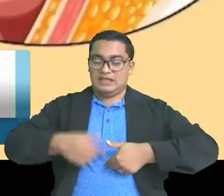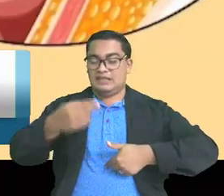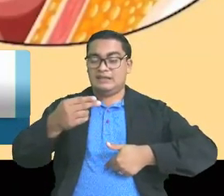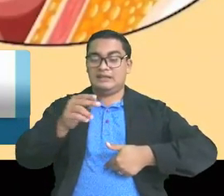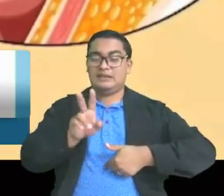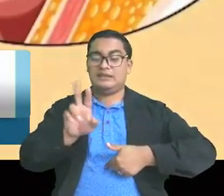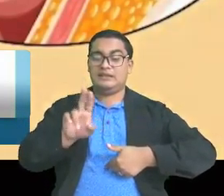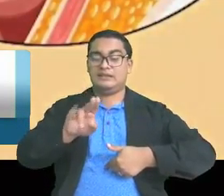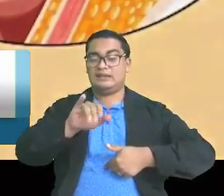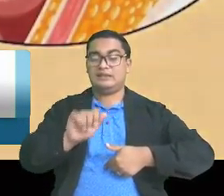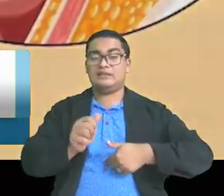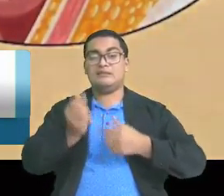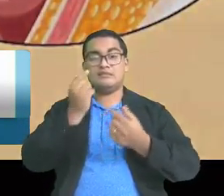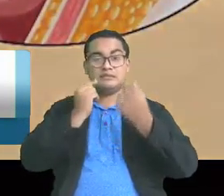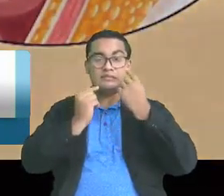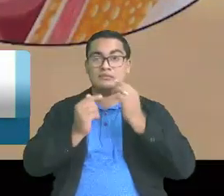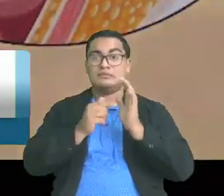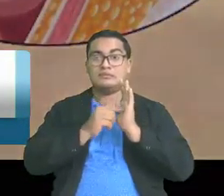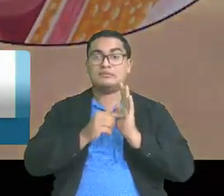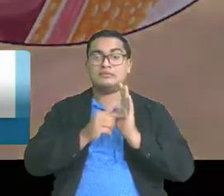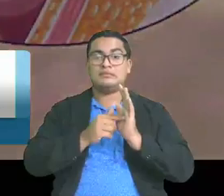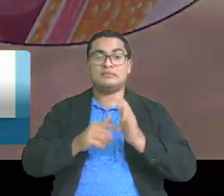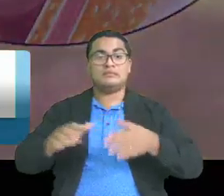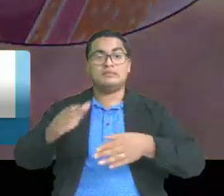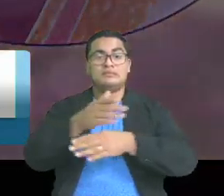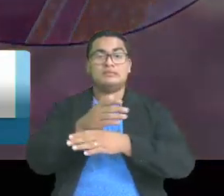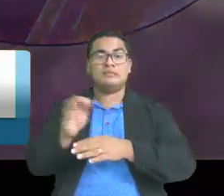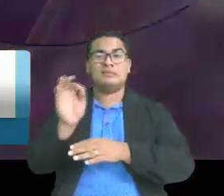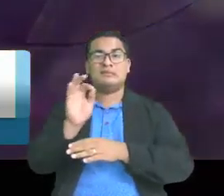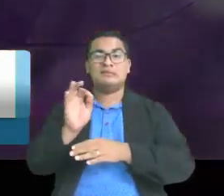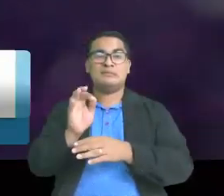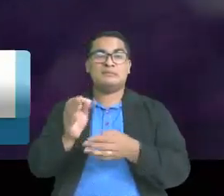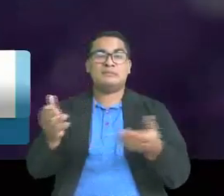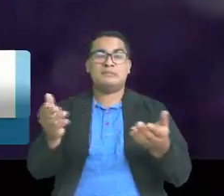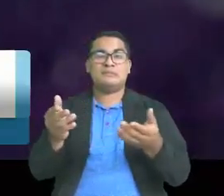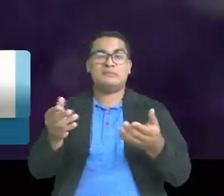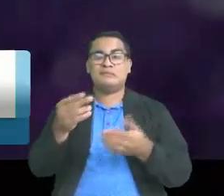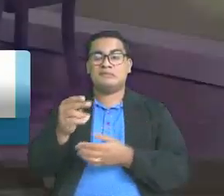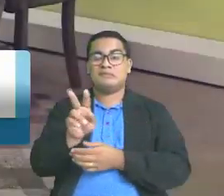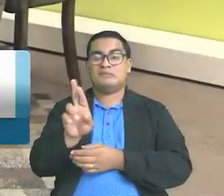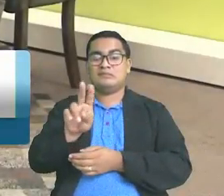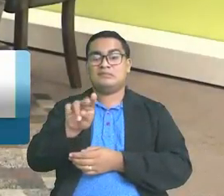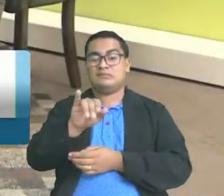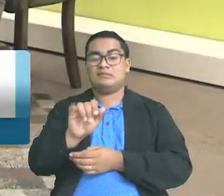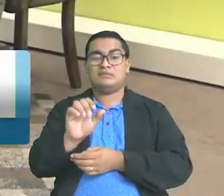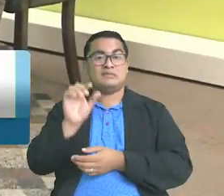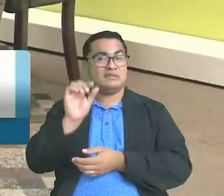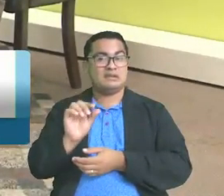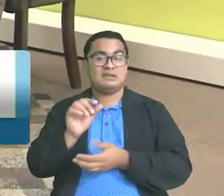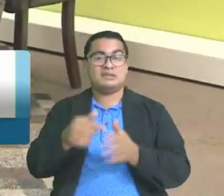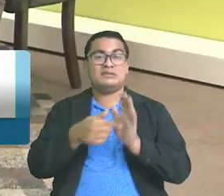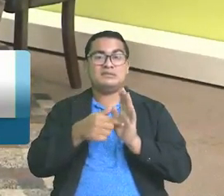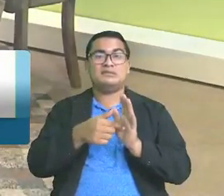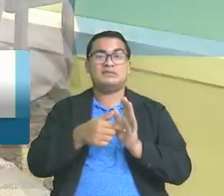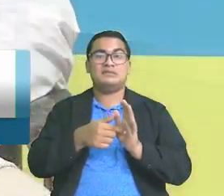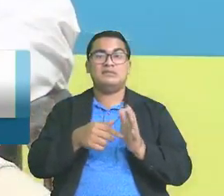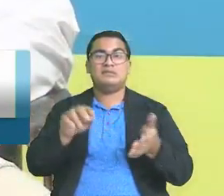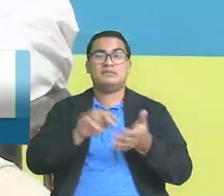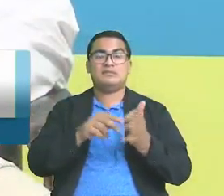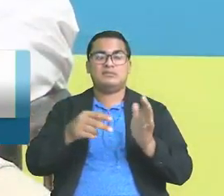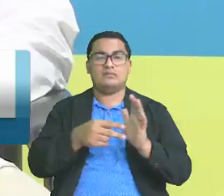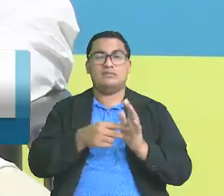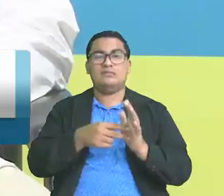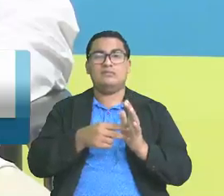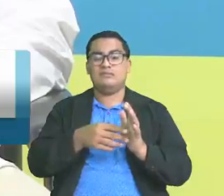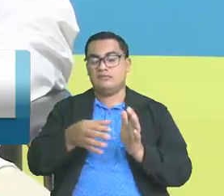hablando, cuando llora, y las características que tenga, si son hernias pequeñas, menor de 2 centímetros, por ejemplo, si ese orificio tiene